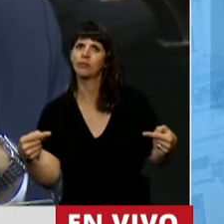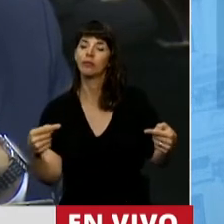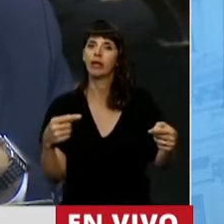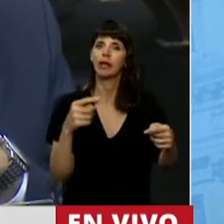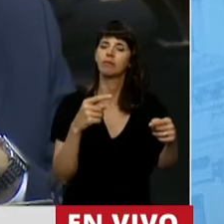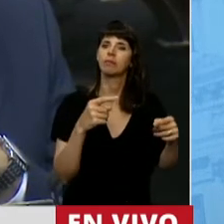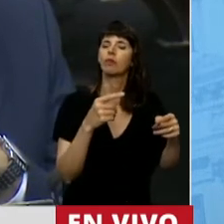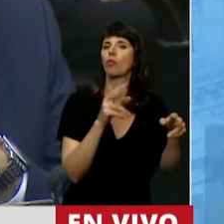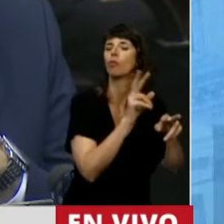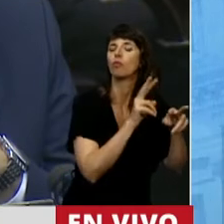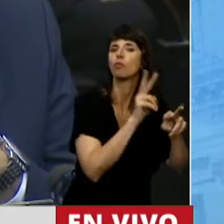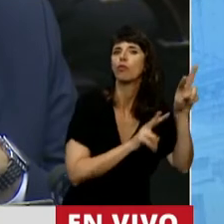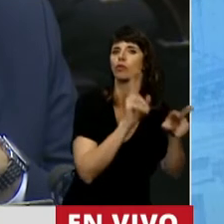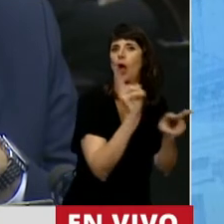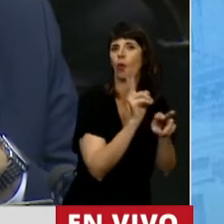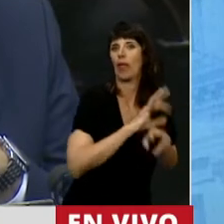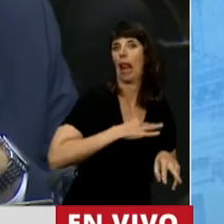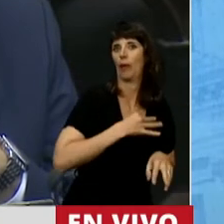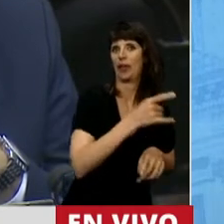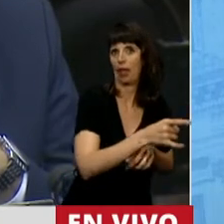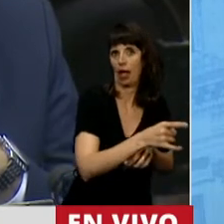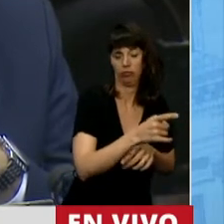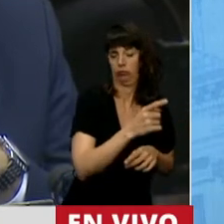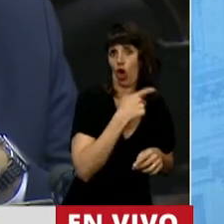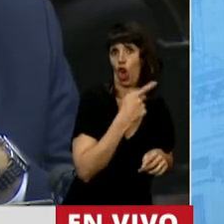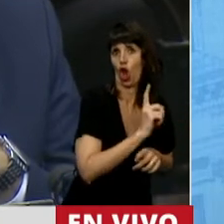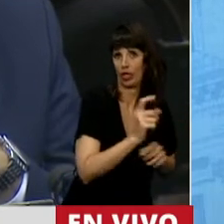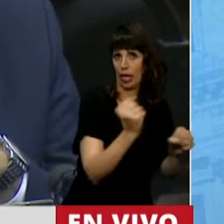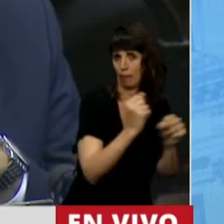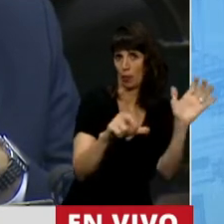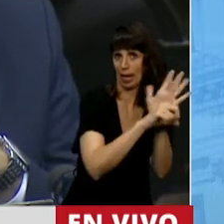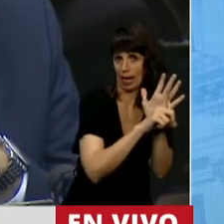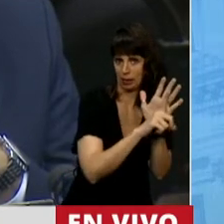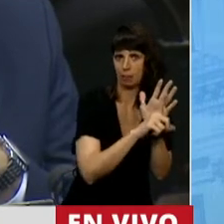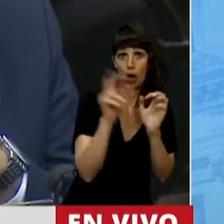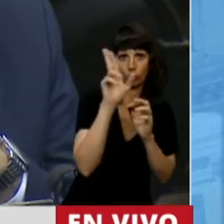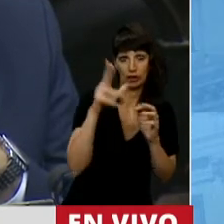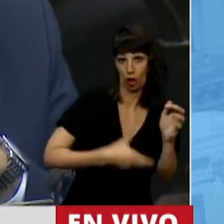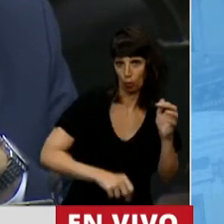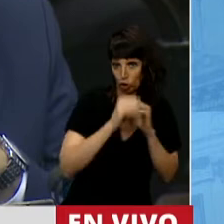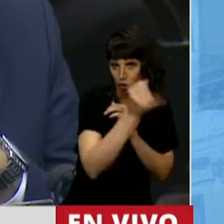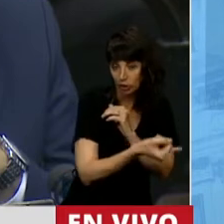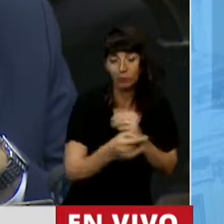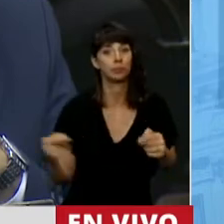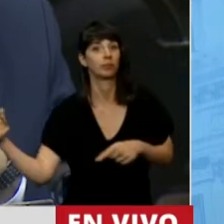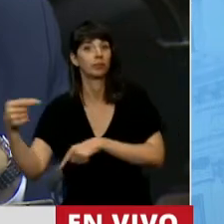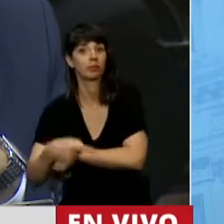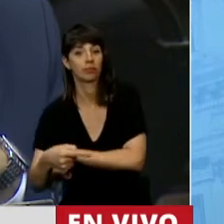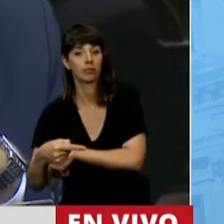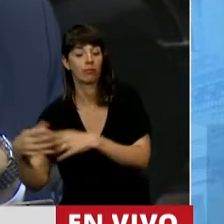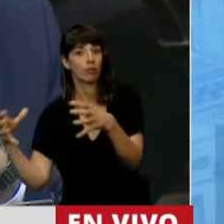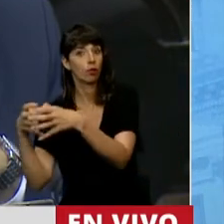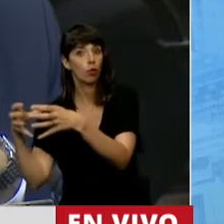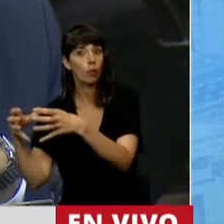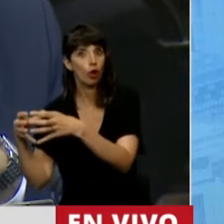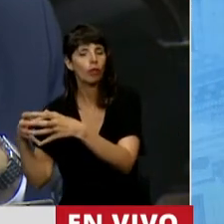oponemos a que se sancione una ley que autorice el aborto, y por otro lado están los que definen la